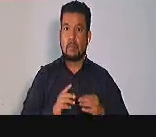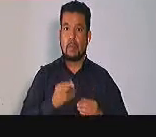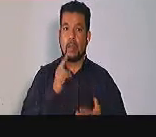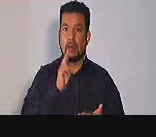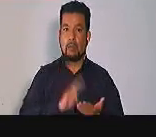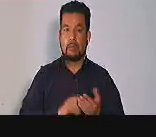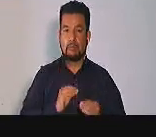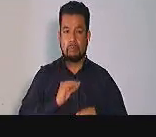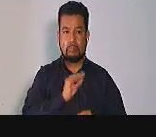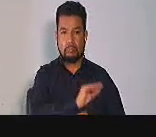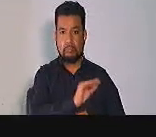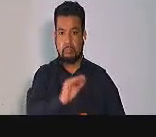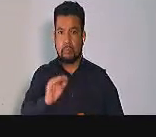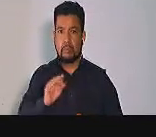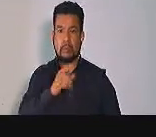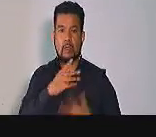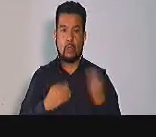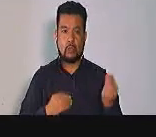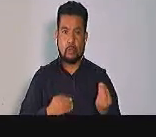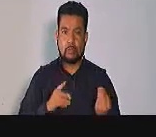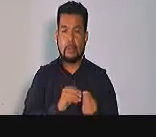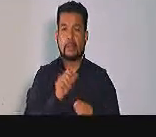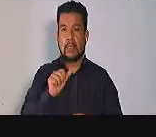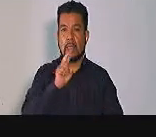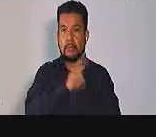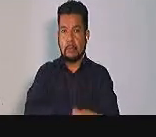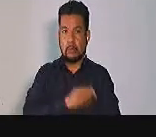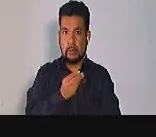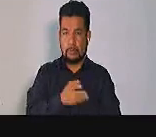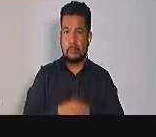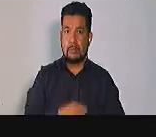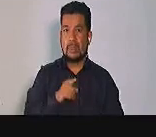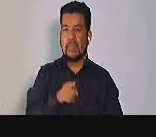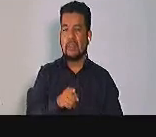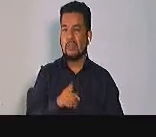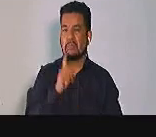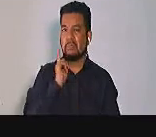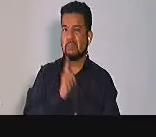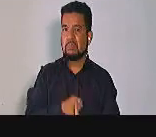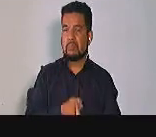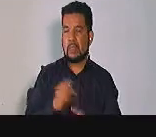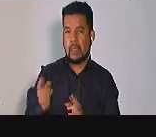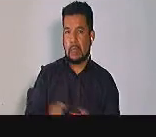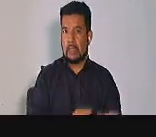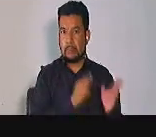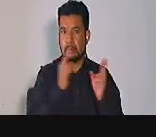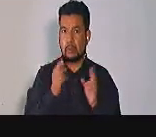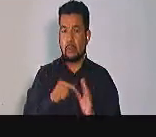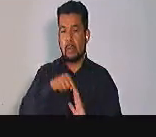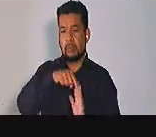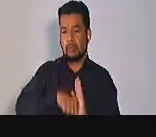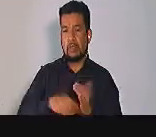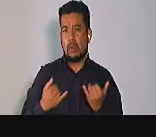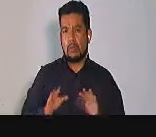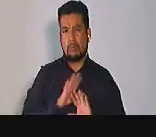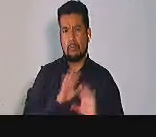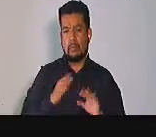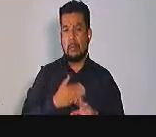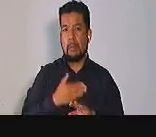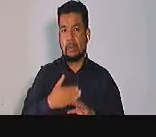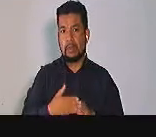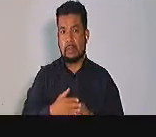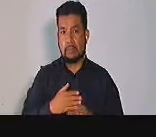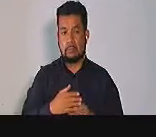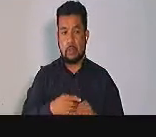la respectiva comunicación al consejo y a la personera. Entonces, esto simplemente, vuelvo y repito, no voy a profundizar. Ahora les enviamos a